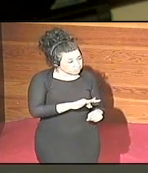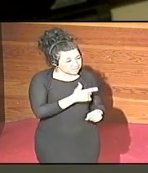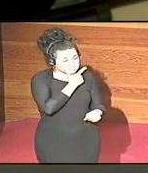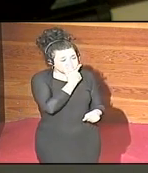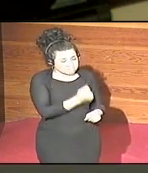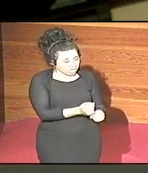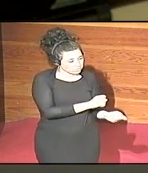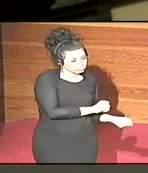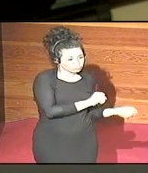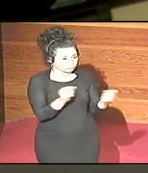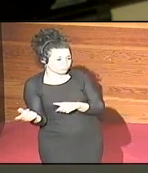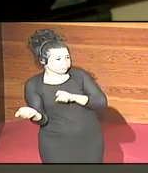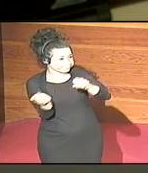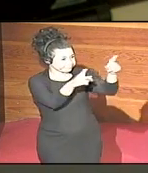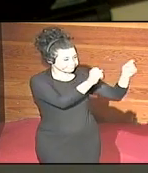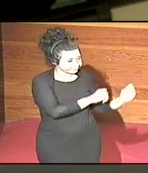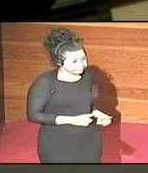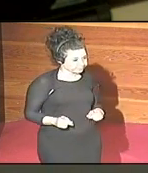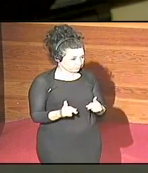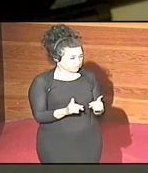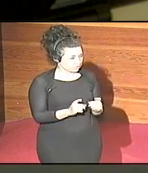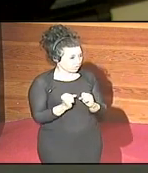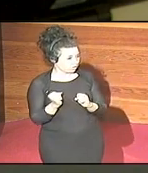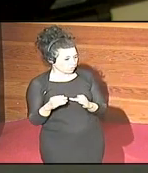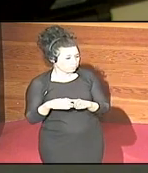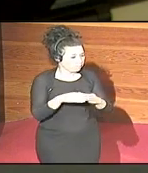llevar de un sitio a otro, el